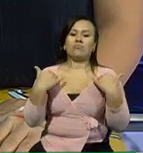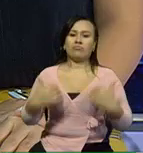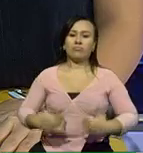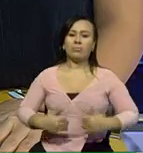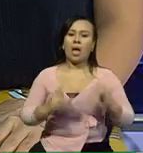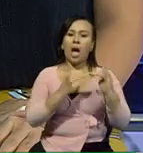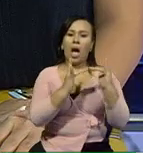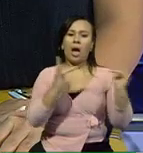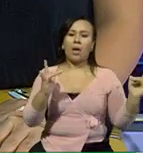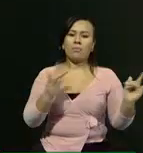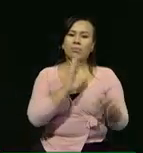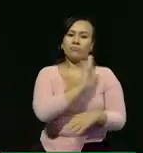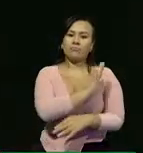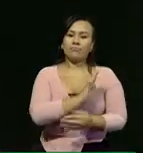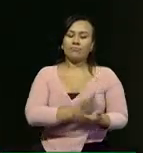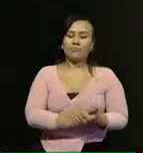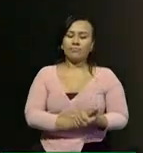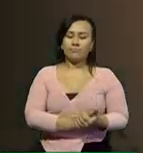cama.